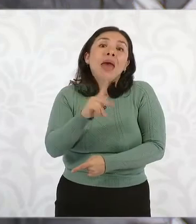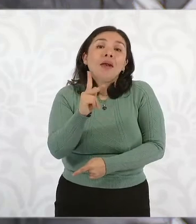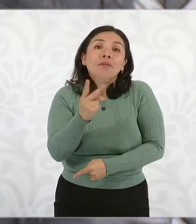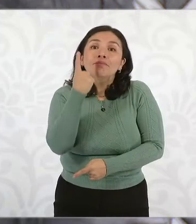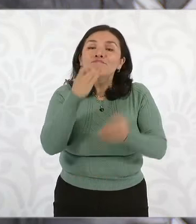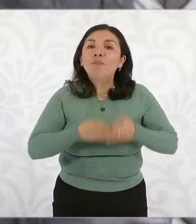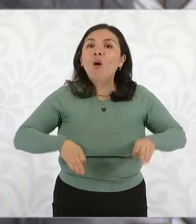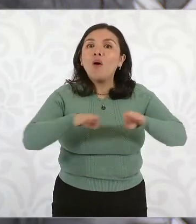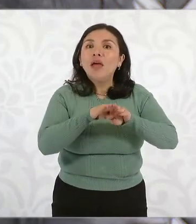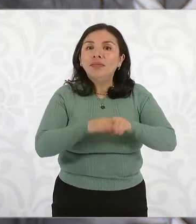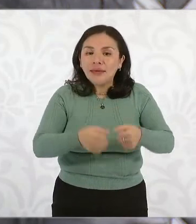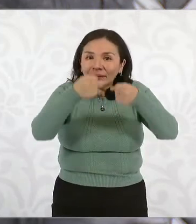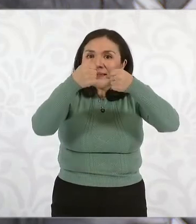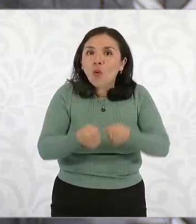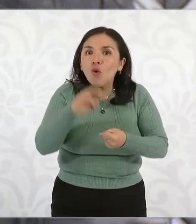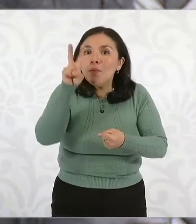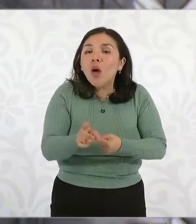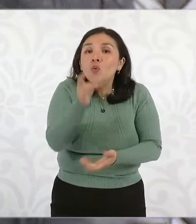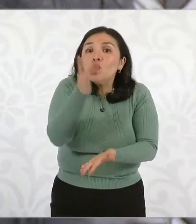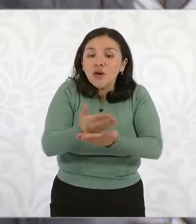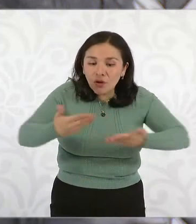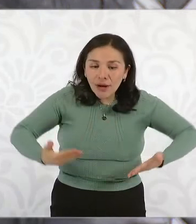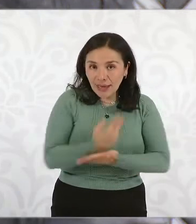garanticemos que solo son mexicanos.